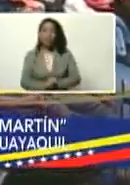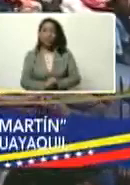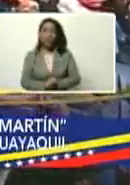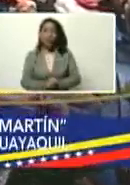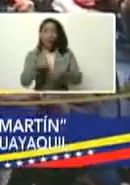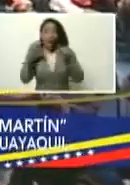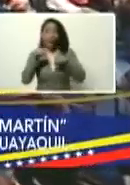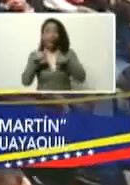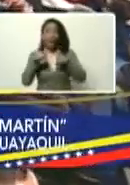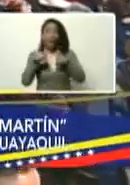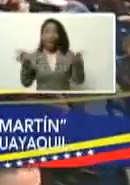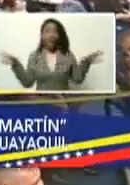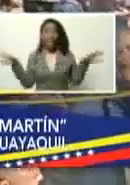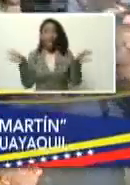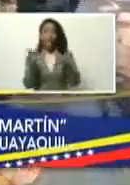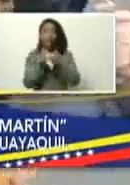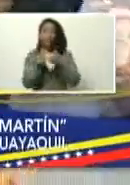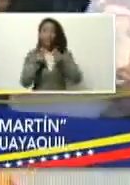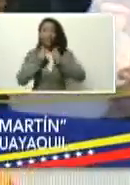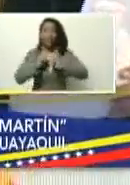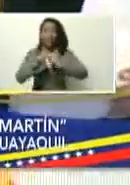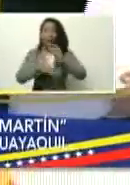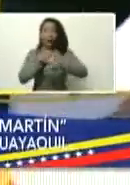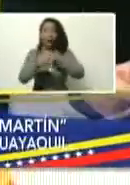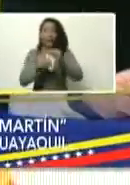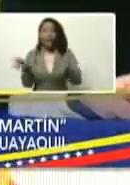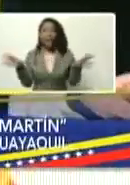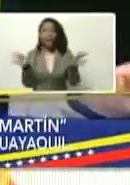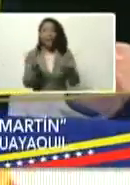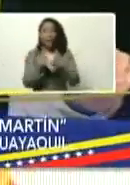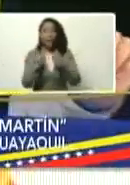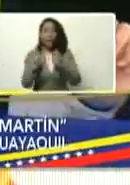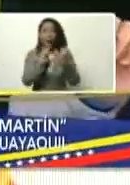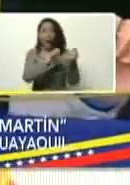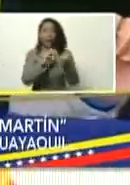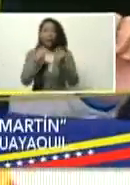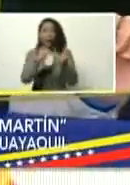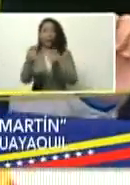este es un resumen, tratando de hacer un resumen de las entrevistas, ¿no?